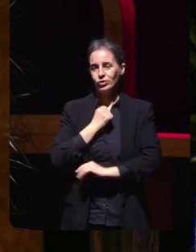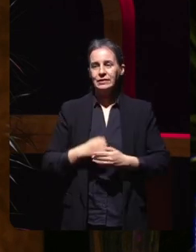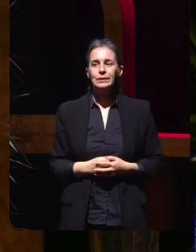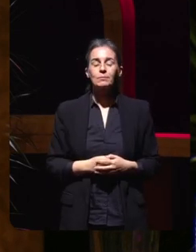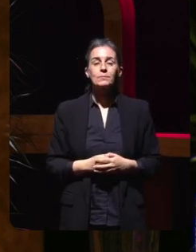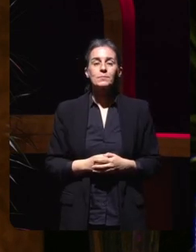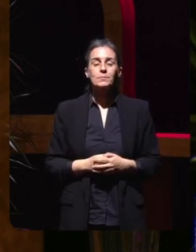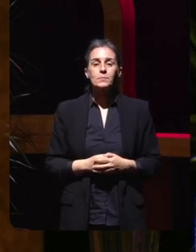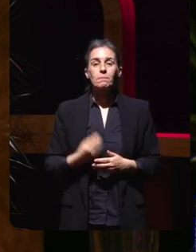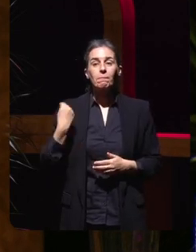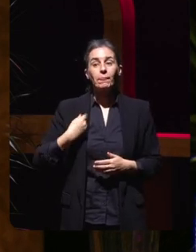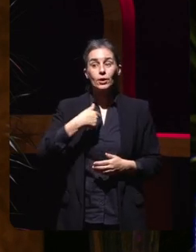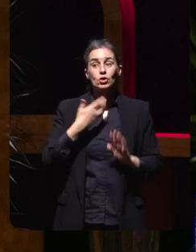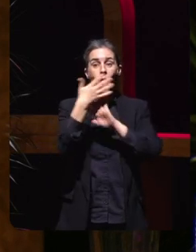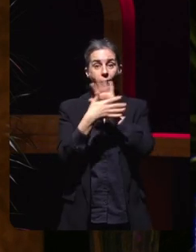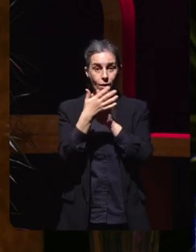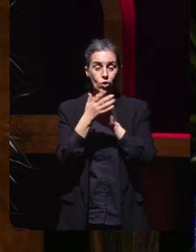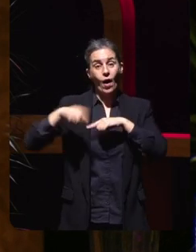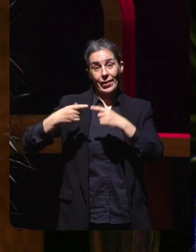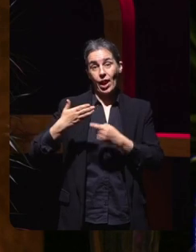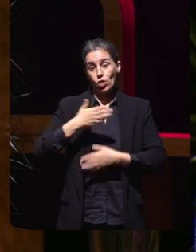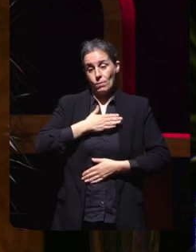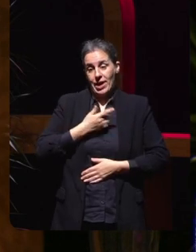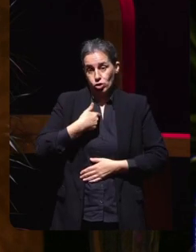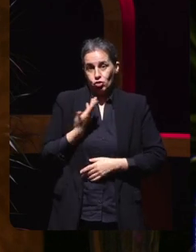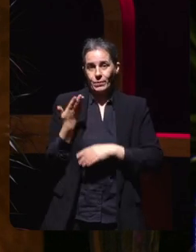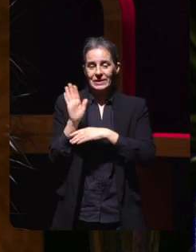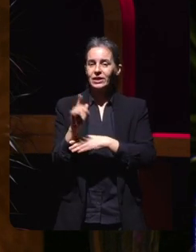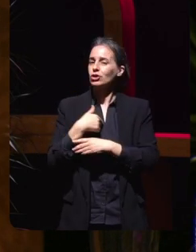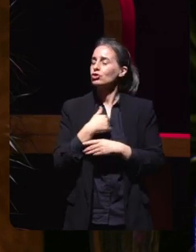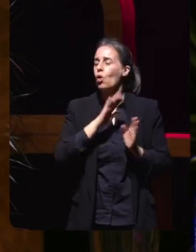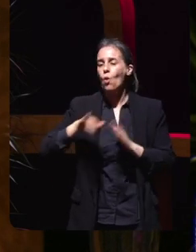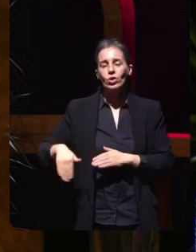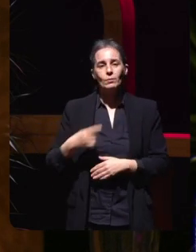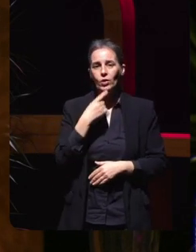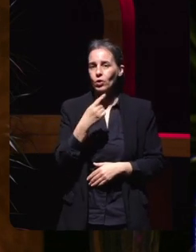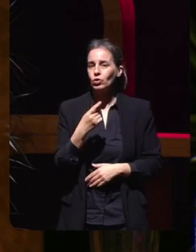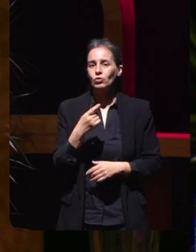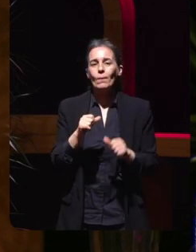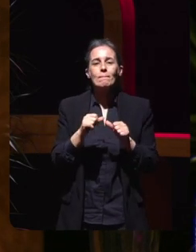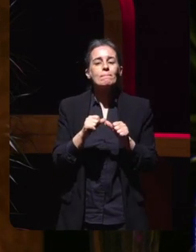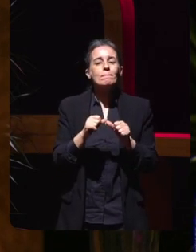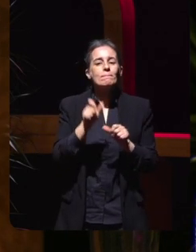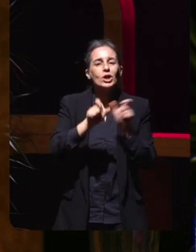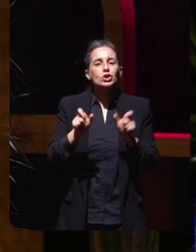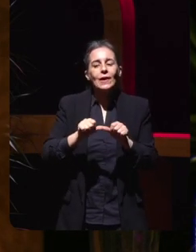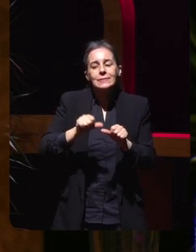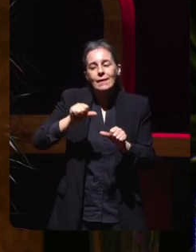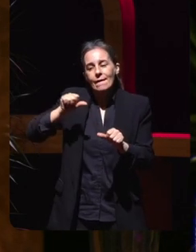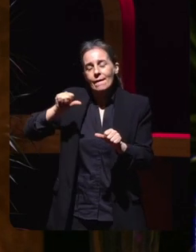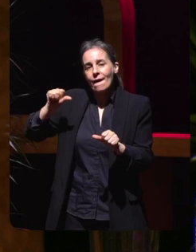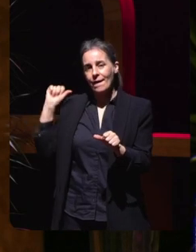cuando me pone a fallar de aceleración que represento siempre remato falando dos precedentes no que creo que realmente